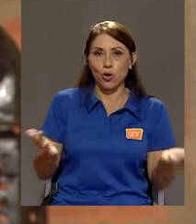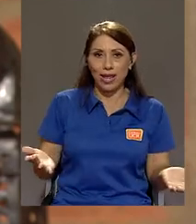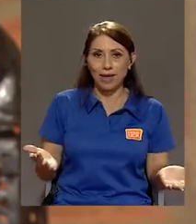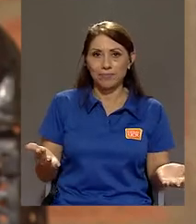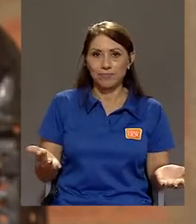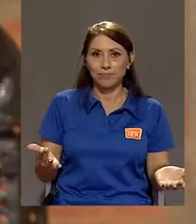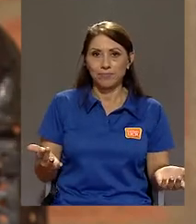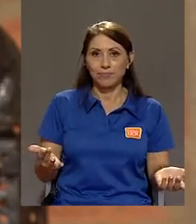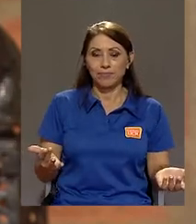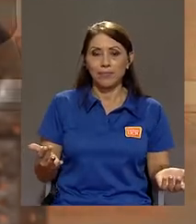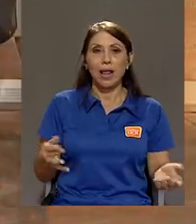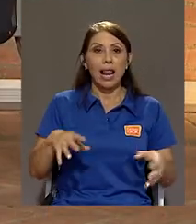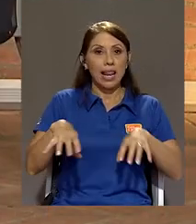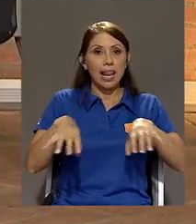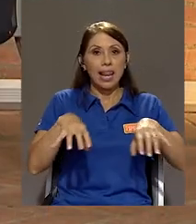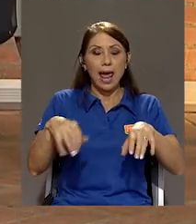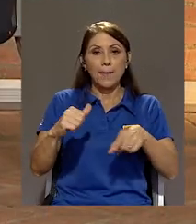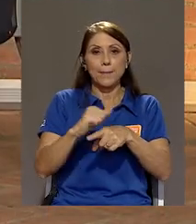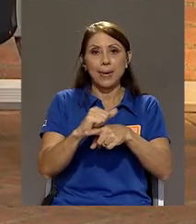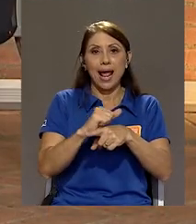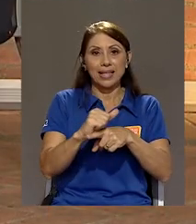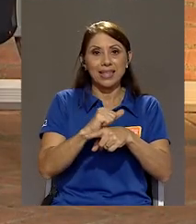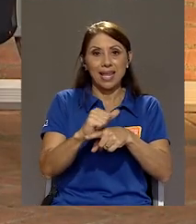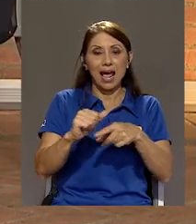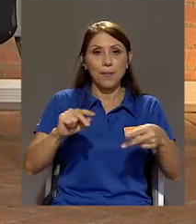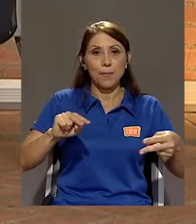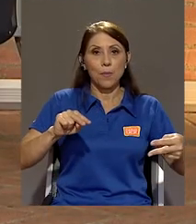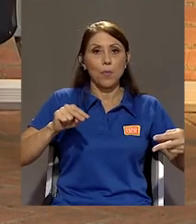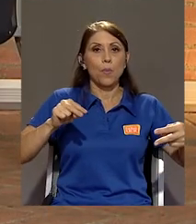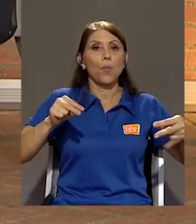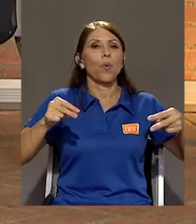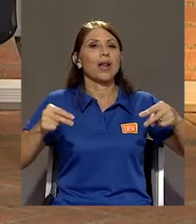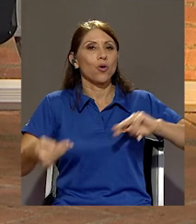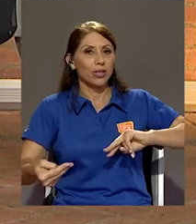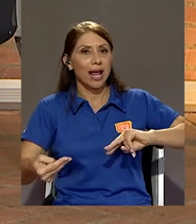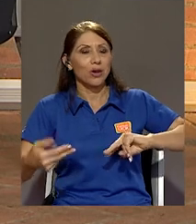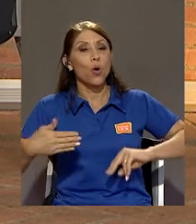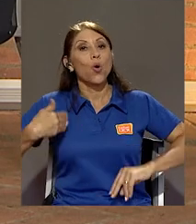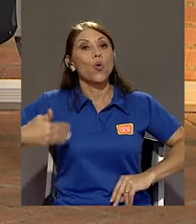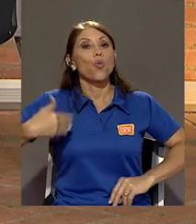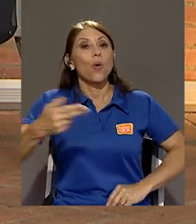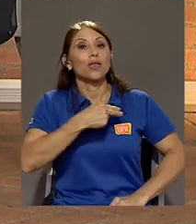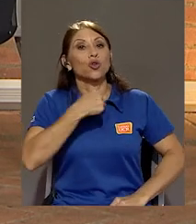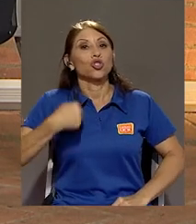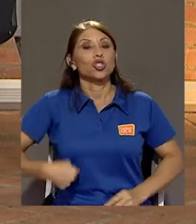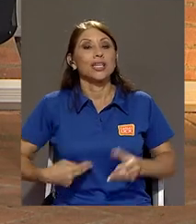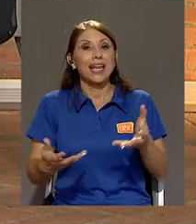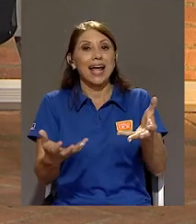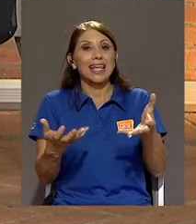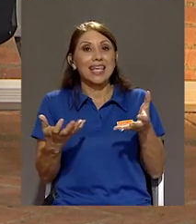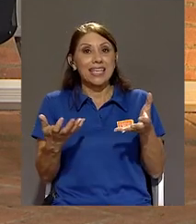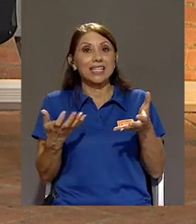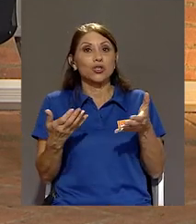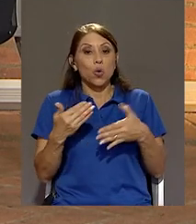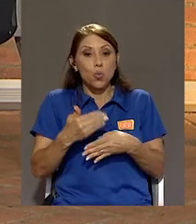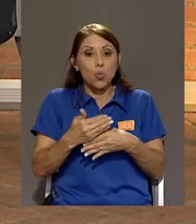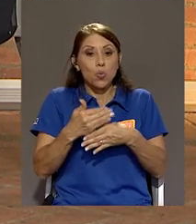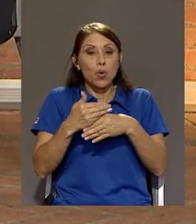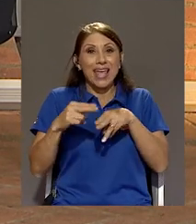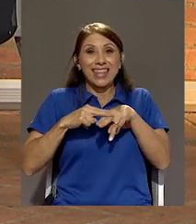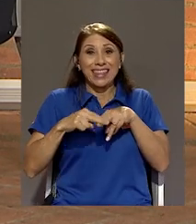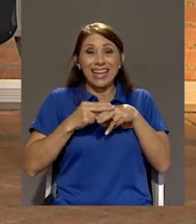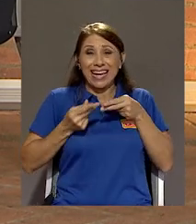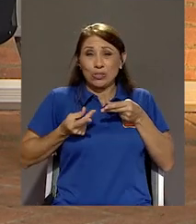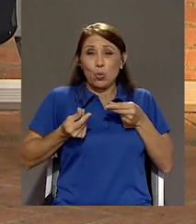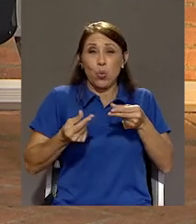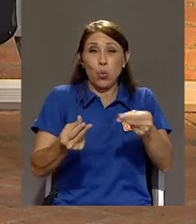práctica es que, por el contrario, cuando China quiso desarrollar trenes ultra rápidos,